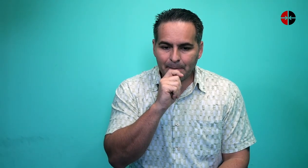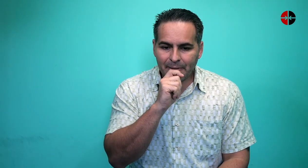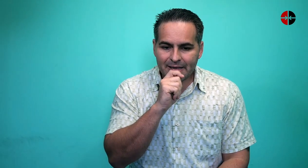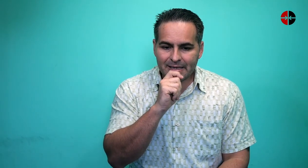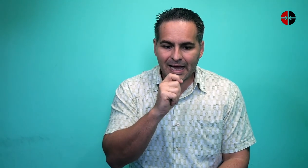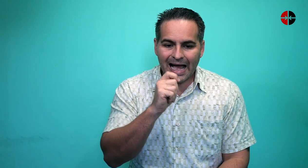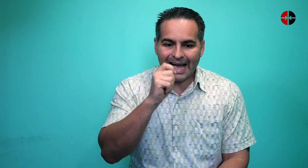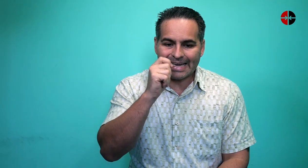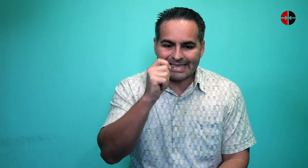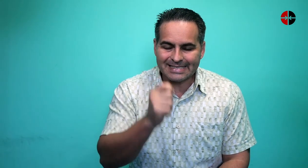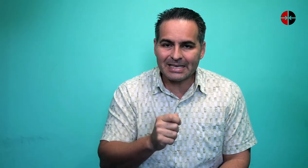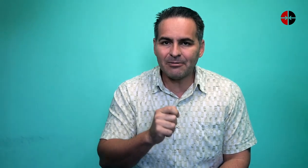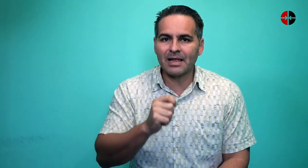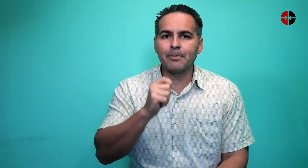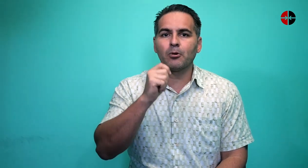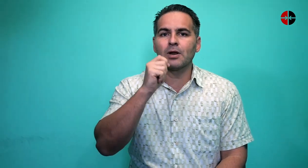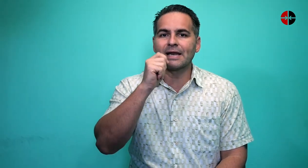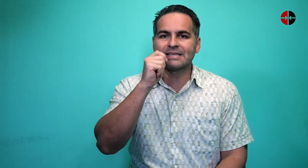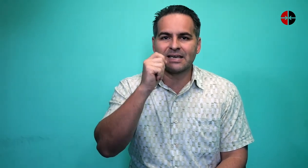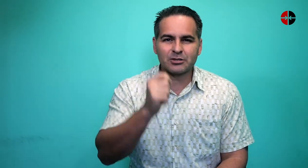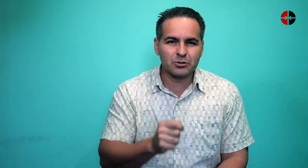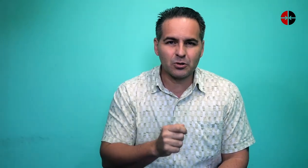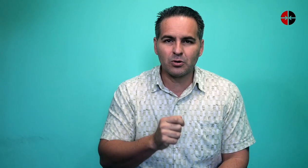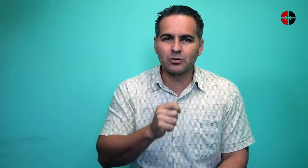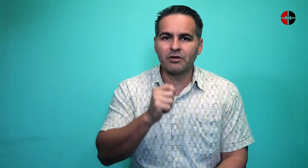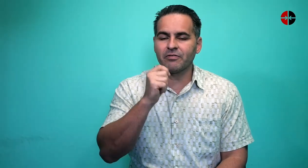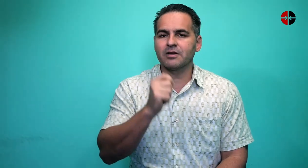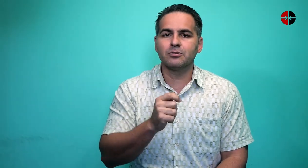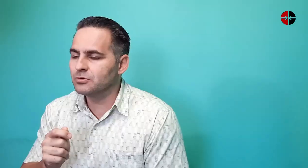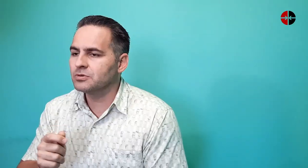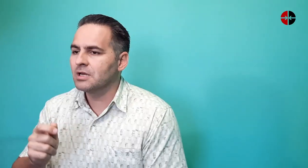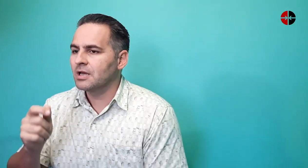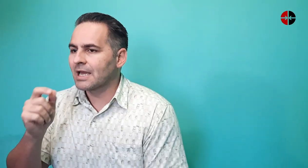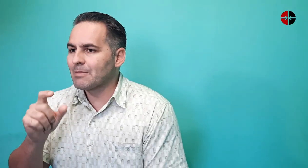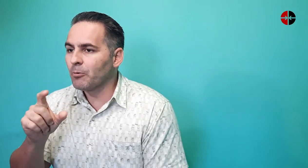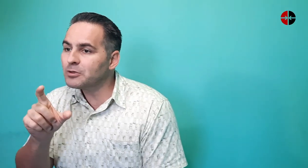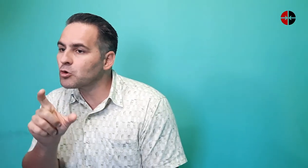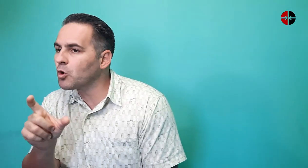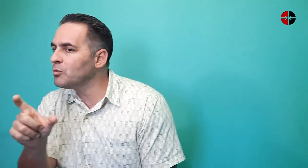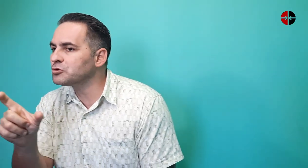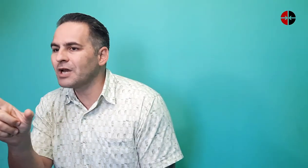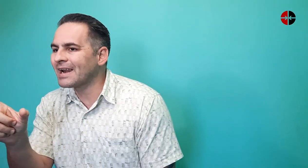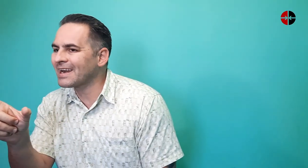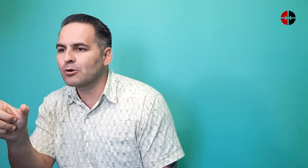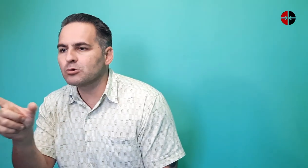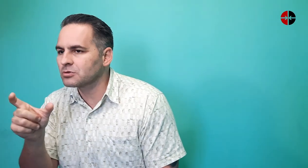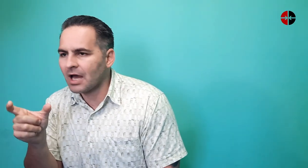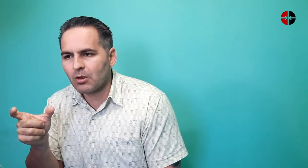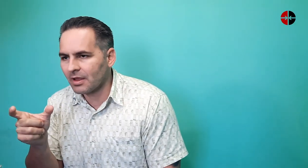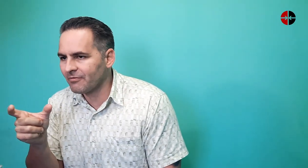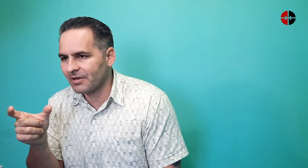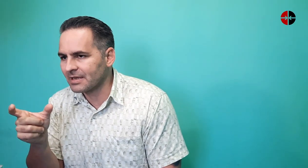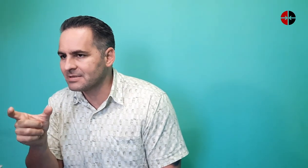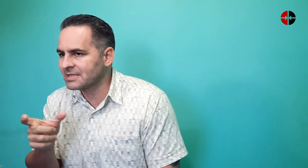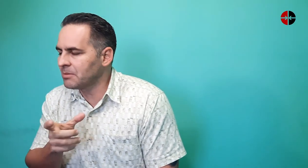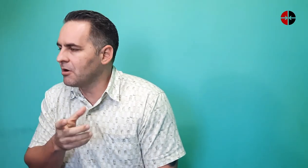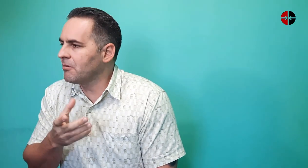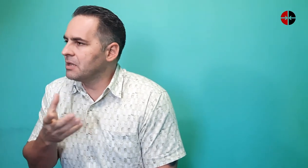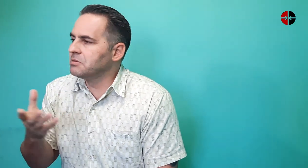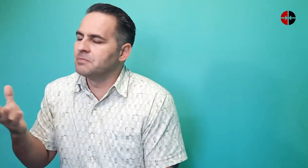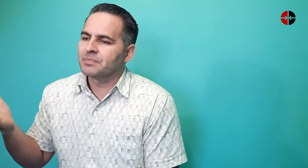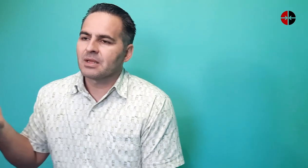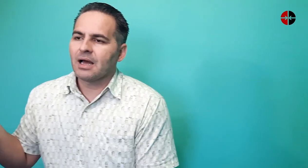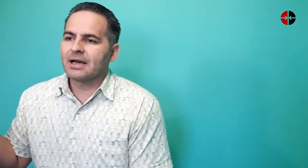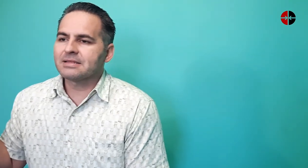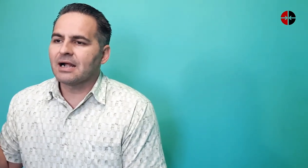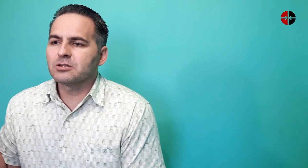esta campaña agresiva de polarización de fake news que hemos visto cómo se ha recortado la diferencia estamos